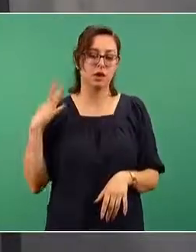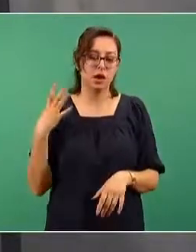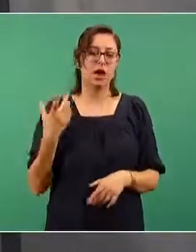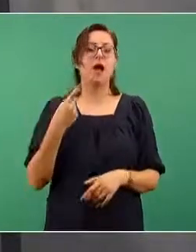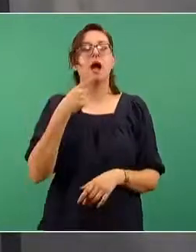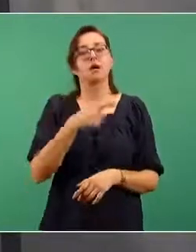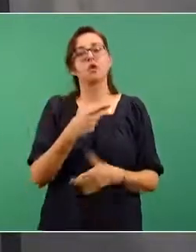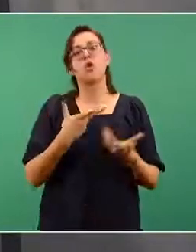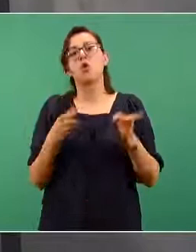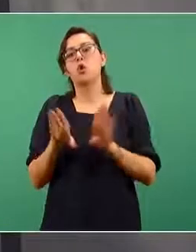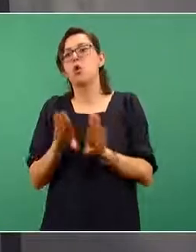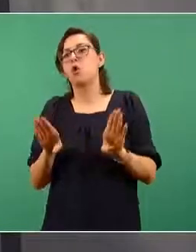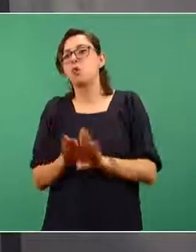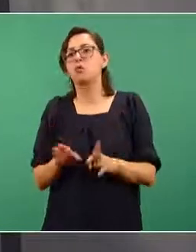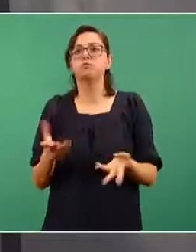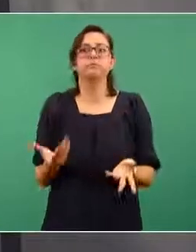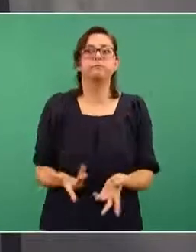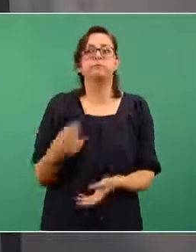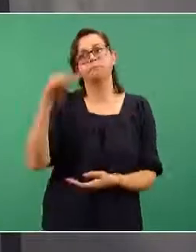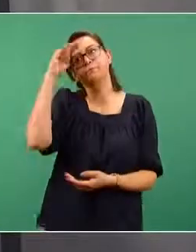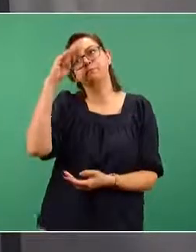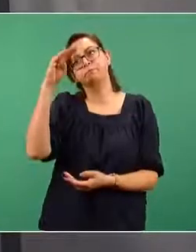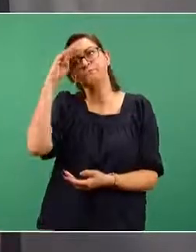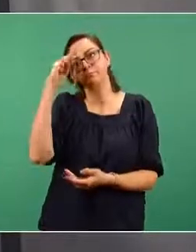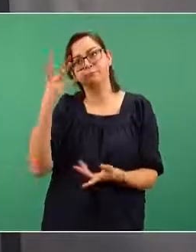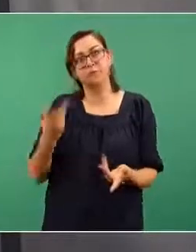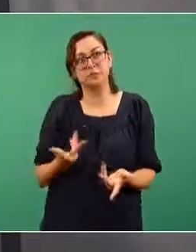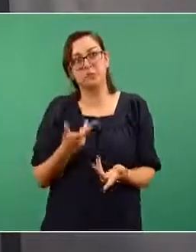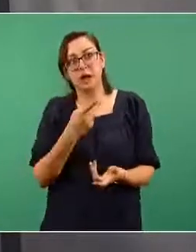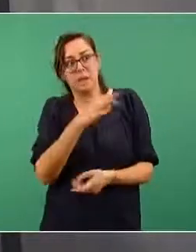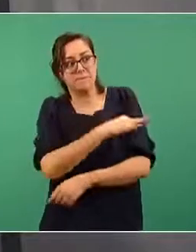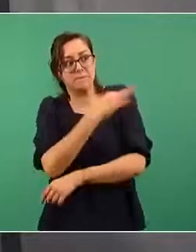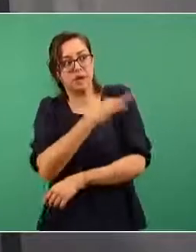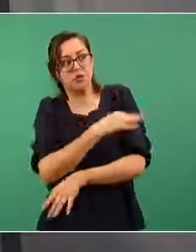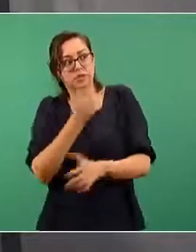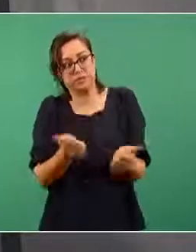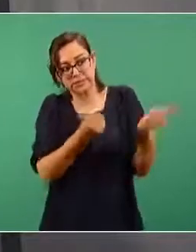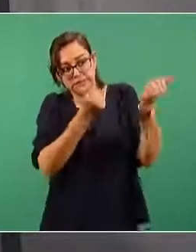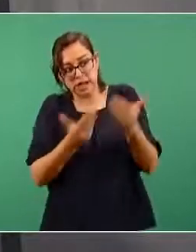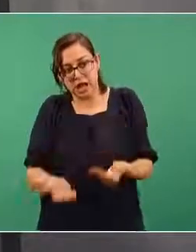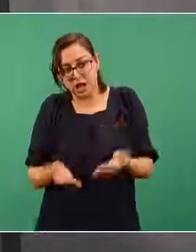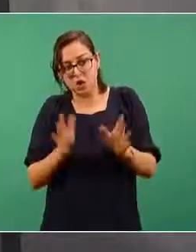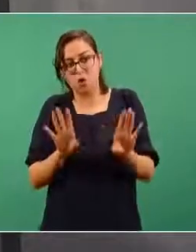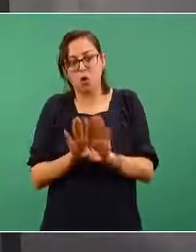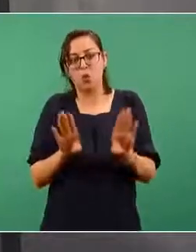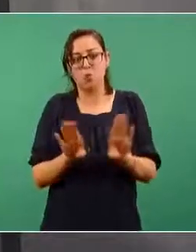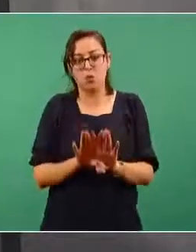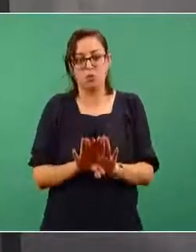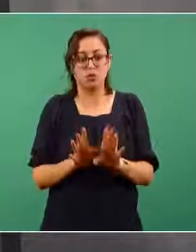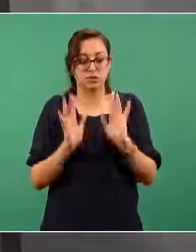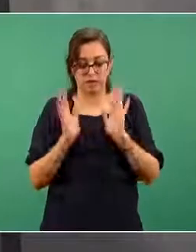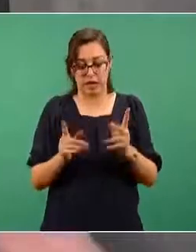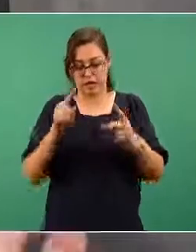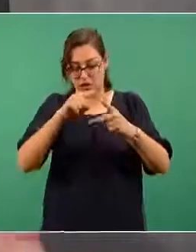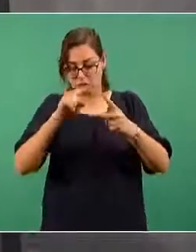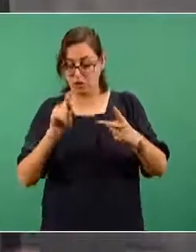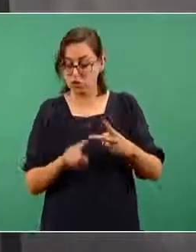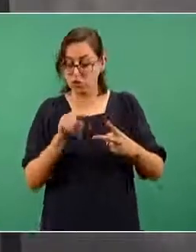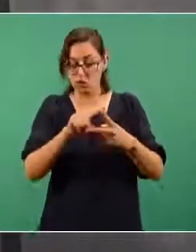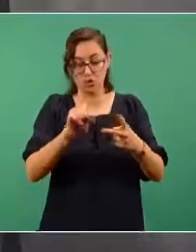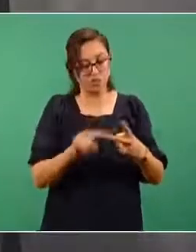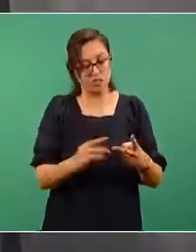visto es cuáles podrían ser los mecanismos por los que recibamos esas vacunas. Y hay 2 que en concreto están a punto